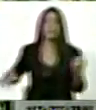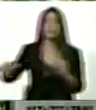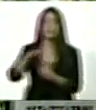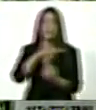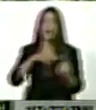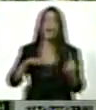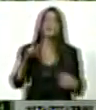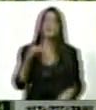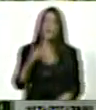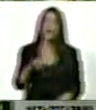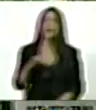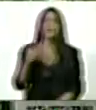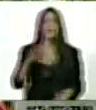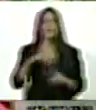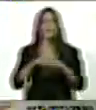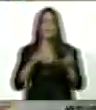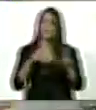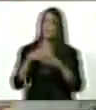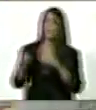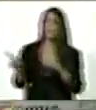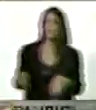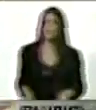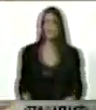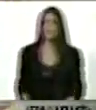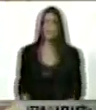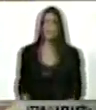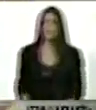donde existen marcadas diferencias?